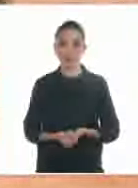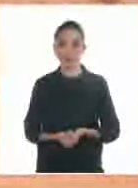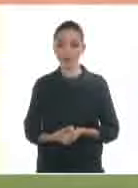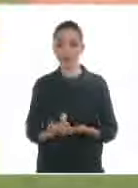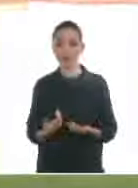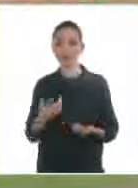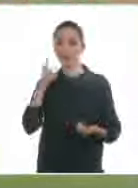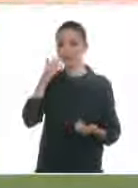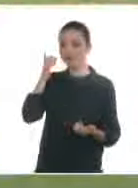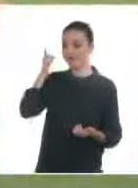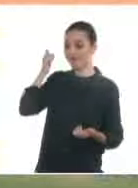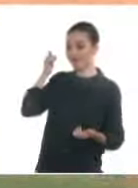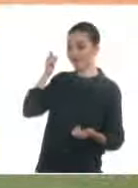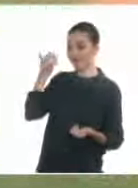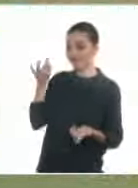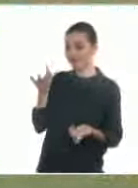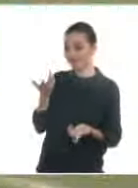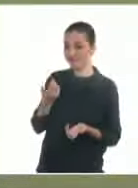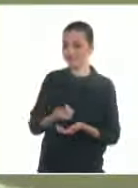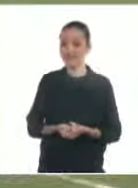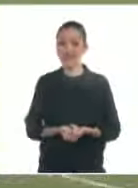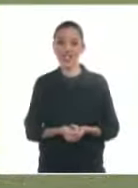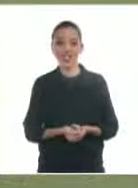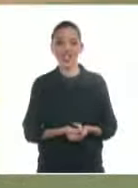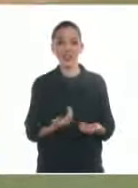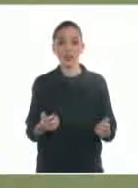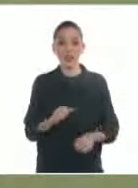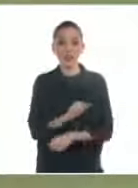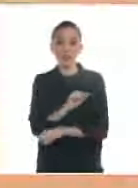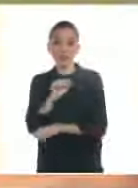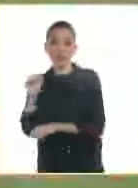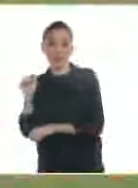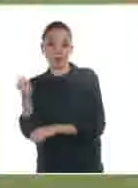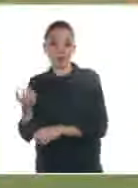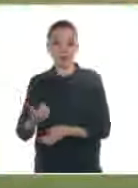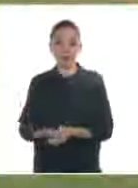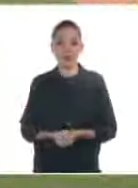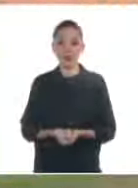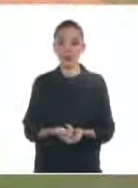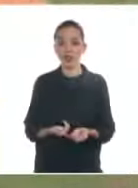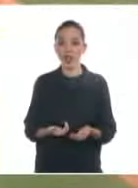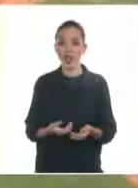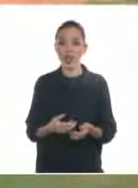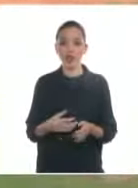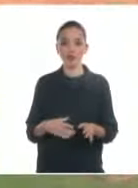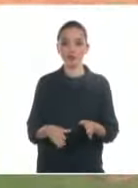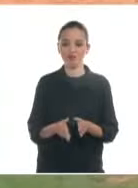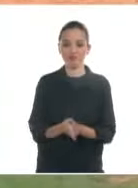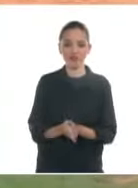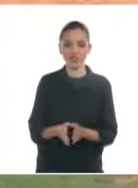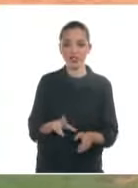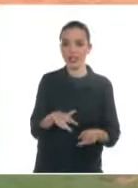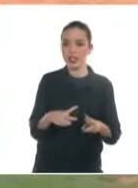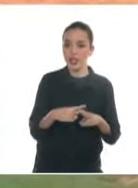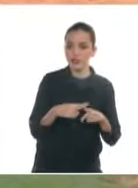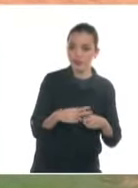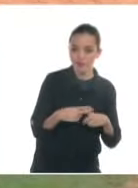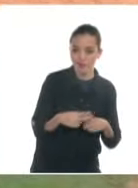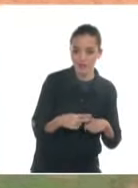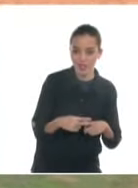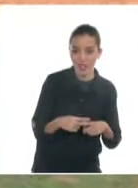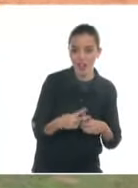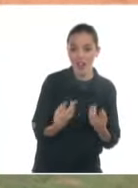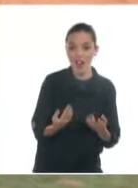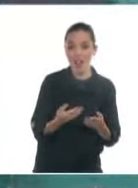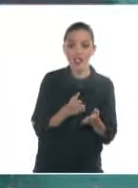abridor de los paquidermos, quien dejó ganando el juego. Una vez más, su salvador, Luis Alejandro Serpa, no pudo preservar la ventaja y los